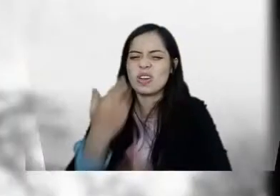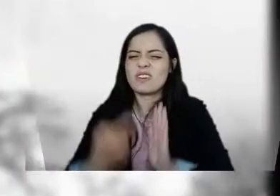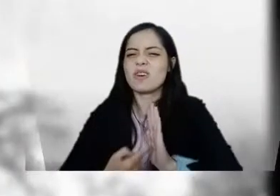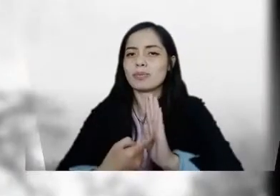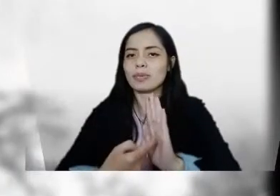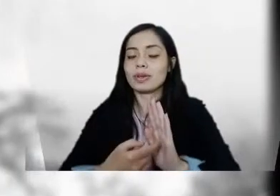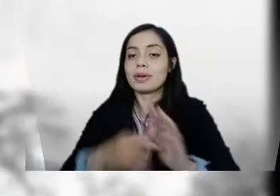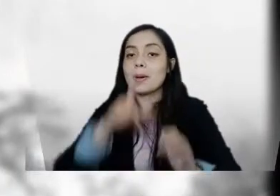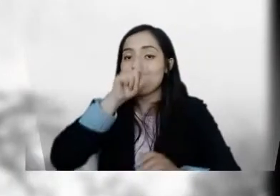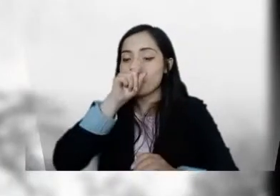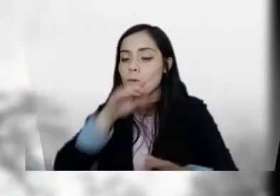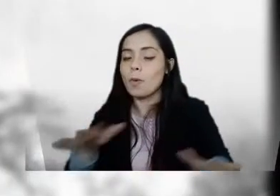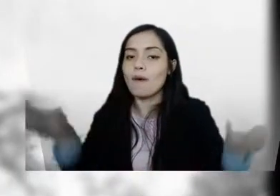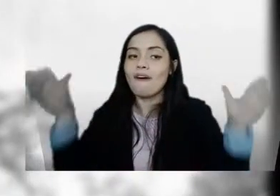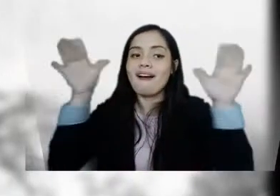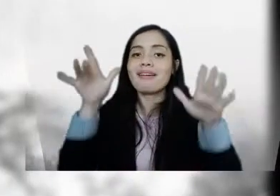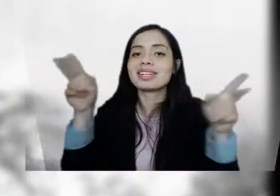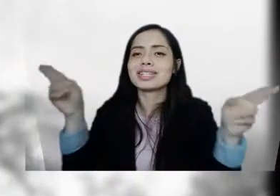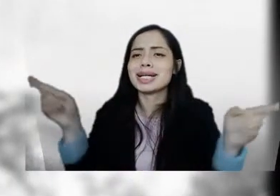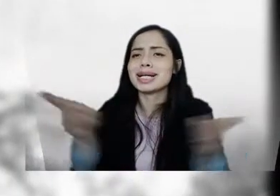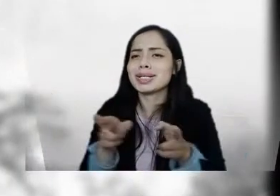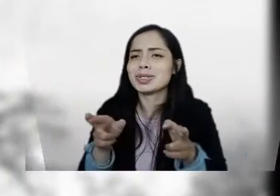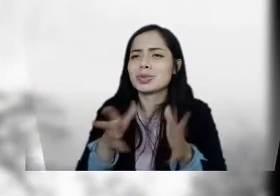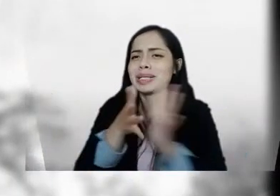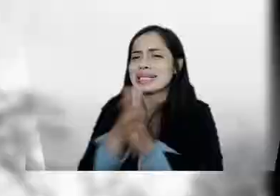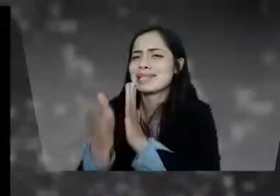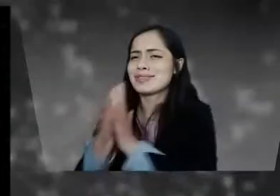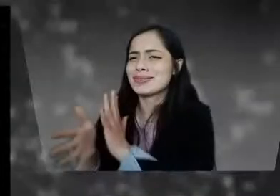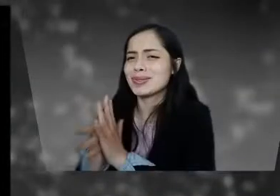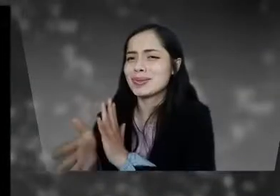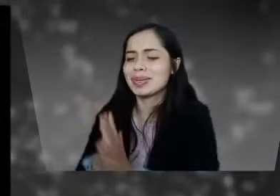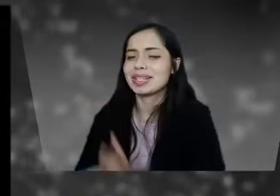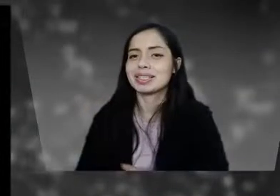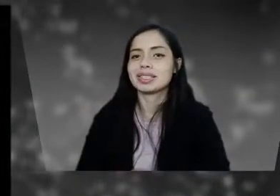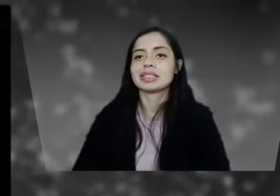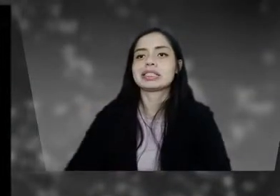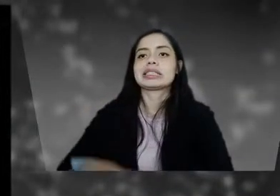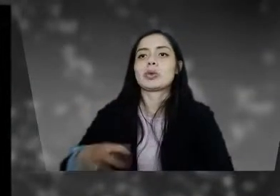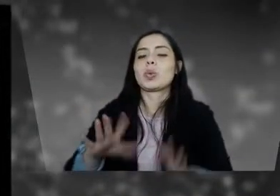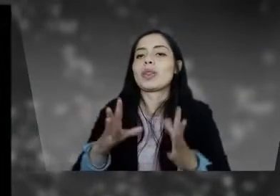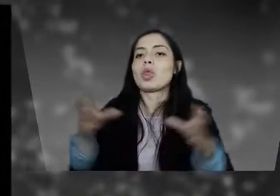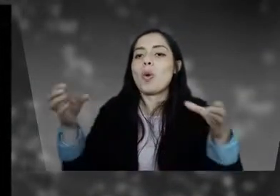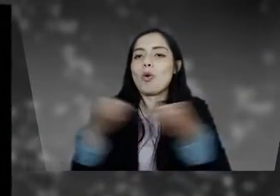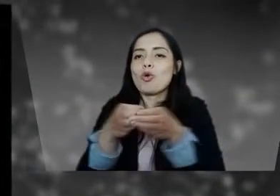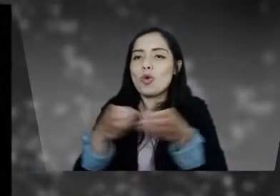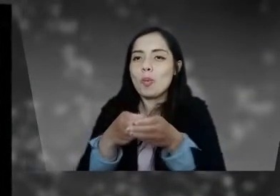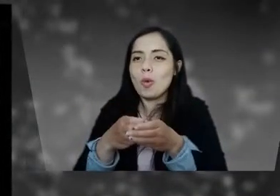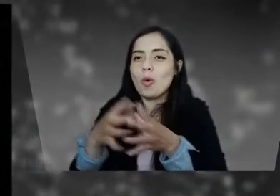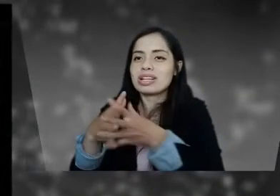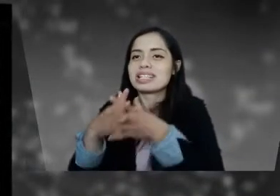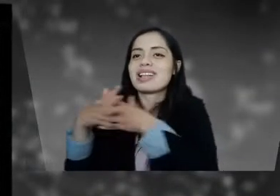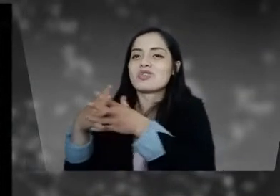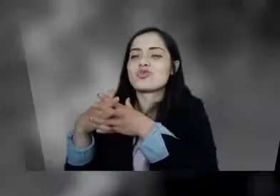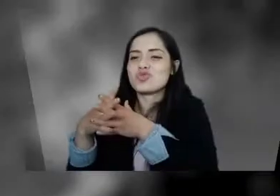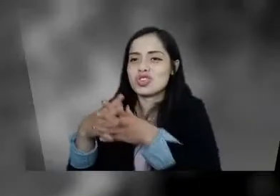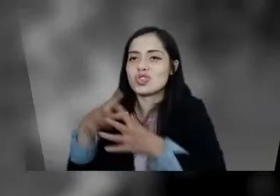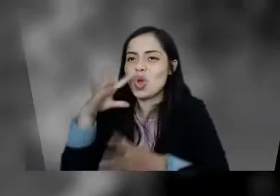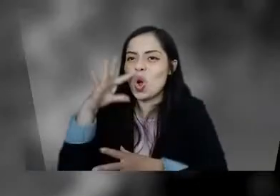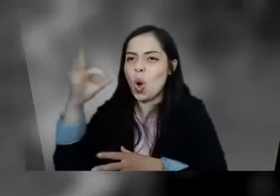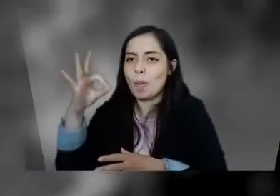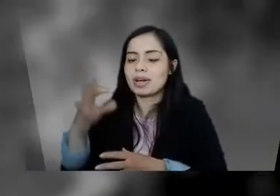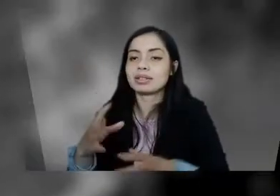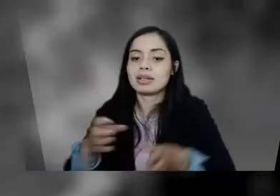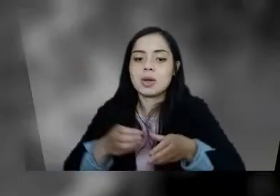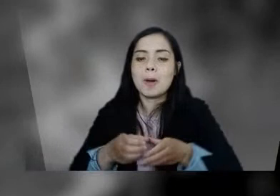Cuando Chapman y sus colaboradores subieron por el Camino Real, camino a Bogotá, se detuvieron en este sitio que se llama la Posada del Consuelo, y